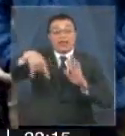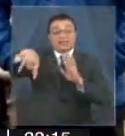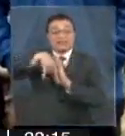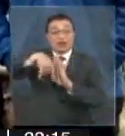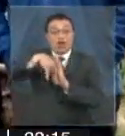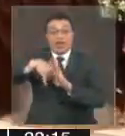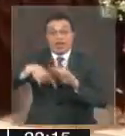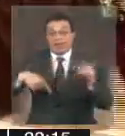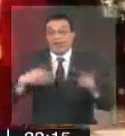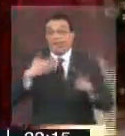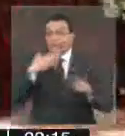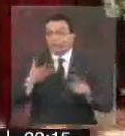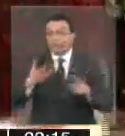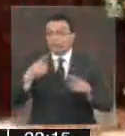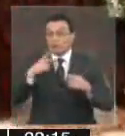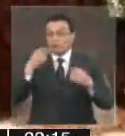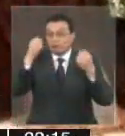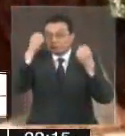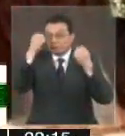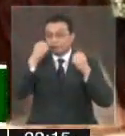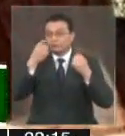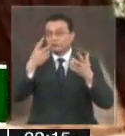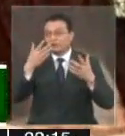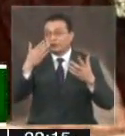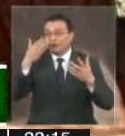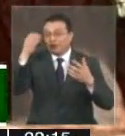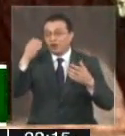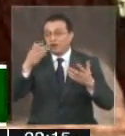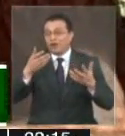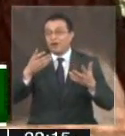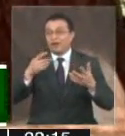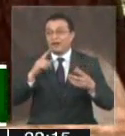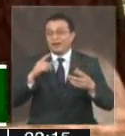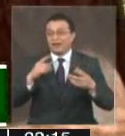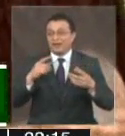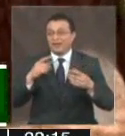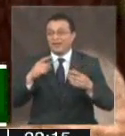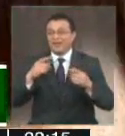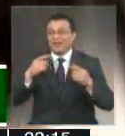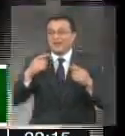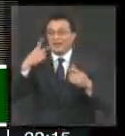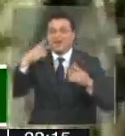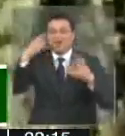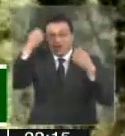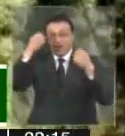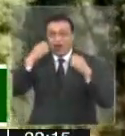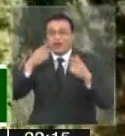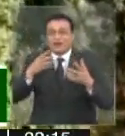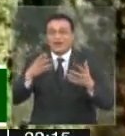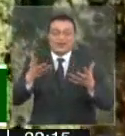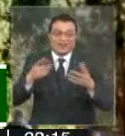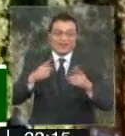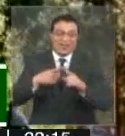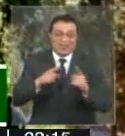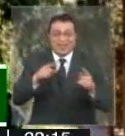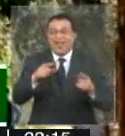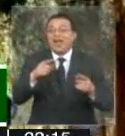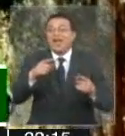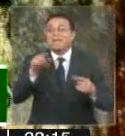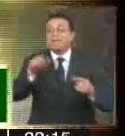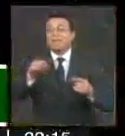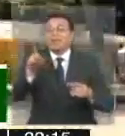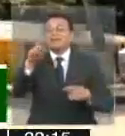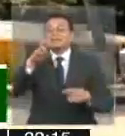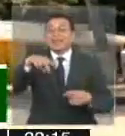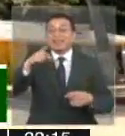Ahí estoy con un gorro políticamente incorrecto, pero bien. No, no alcanza a ver. Ese es el... Bueno, el Sendero de los Chucaos